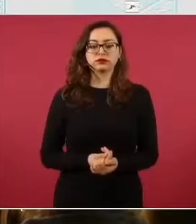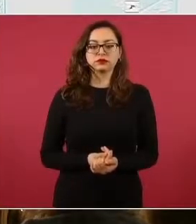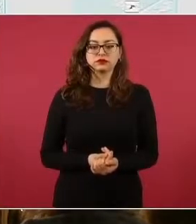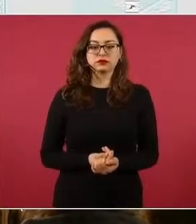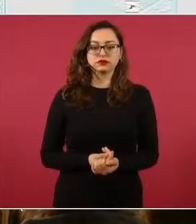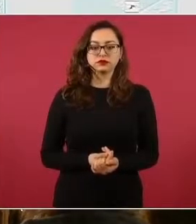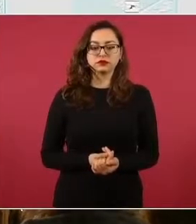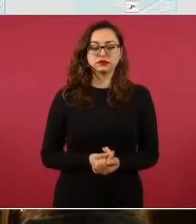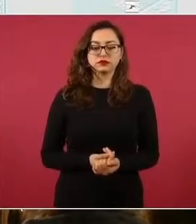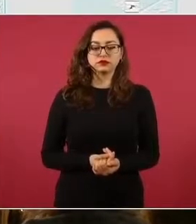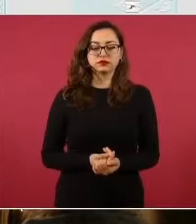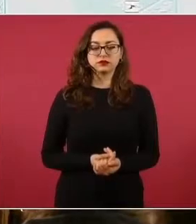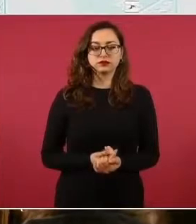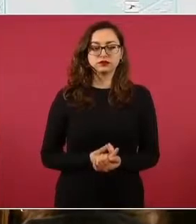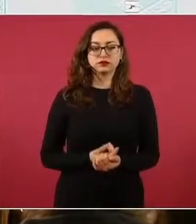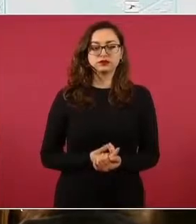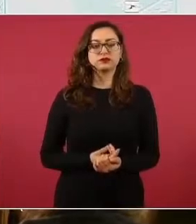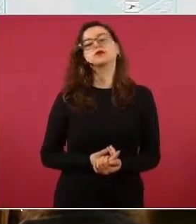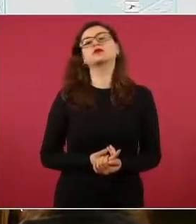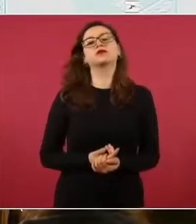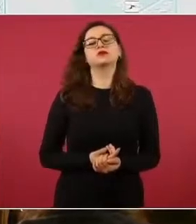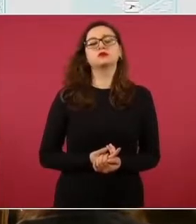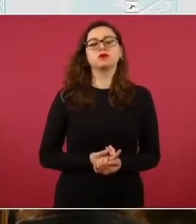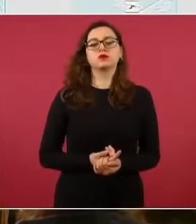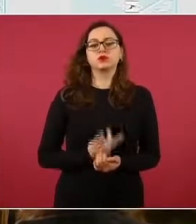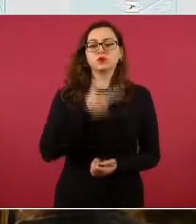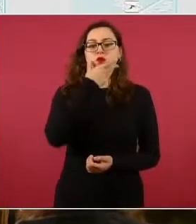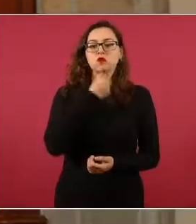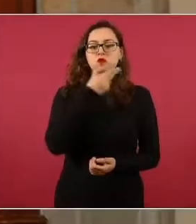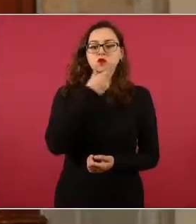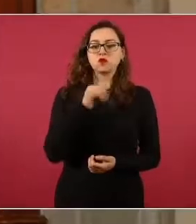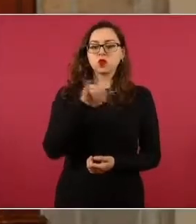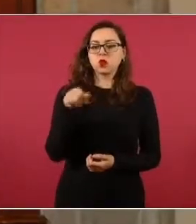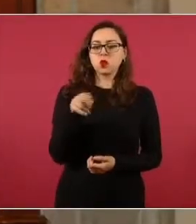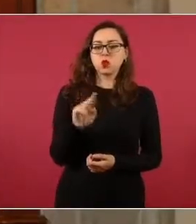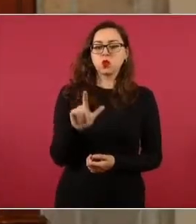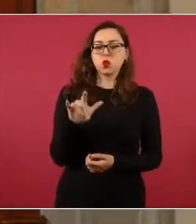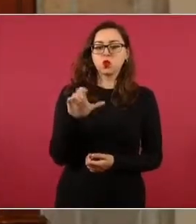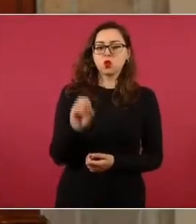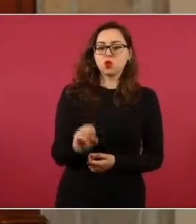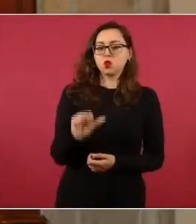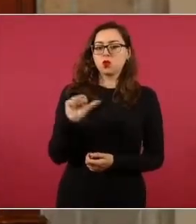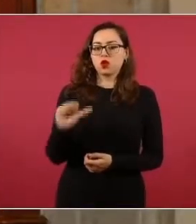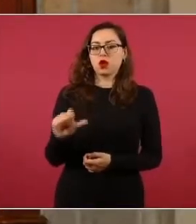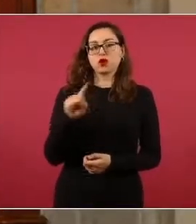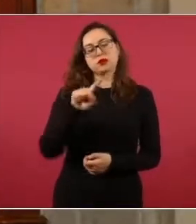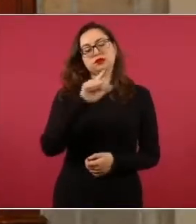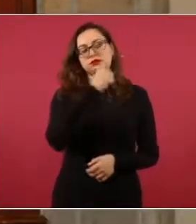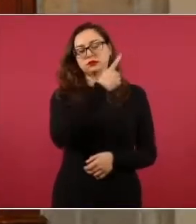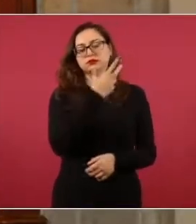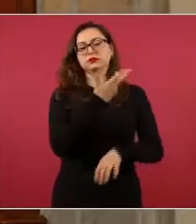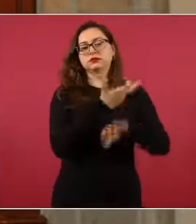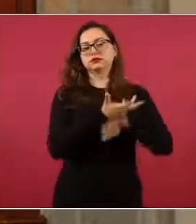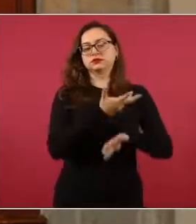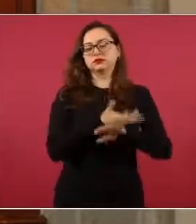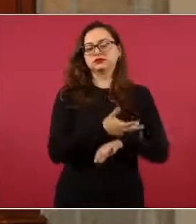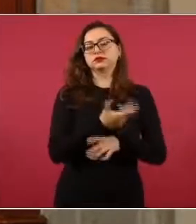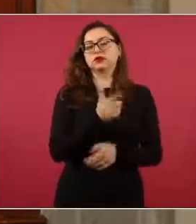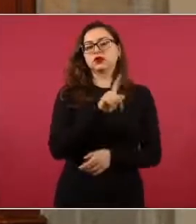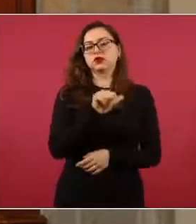Paso, Texas. Y el caso de Julio A., requerido por un condado de Los Ángeles por el